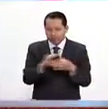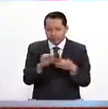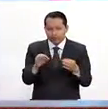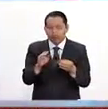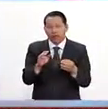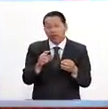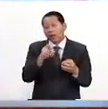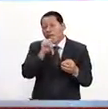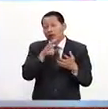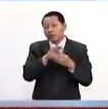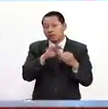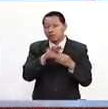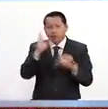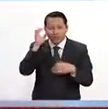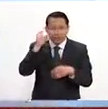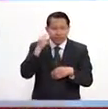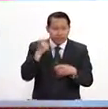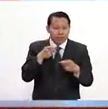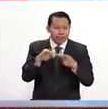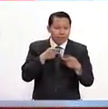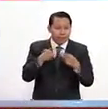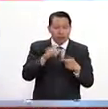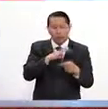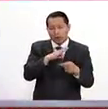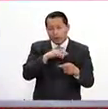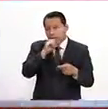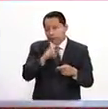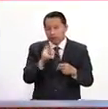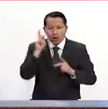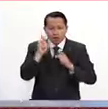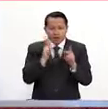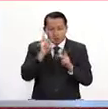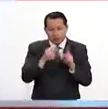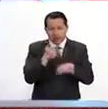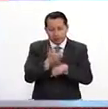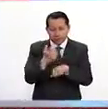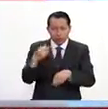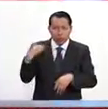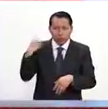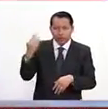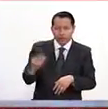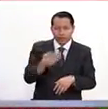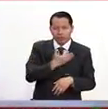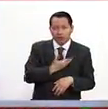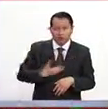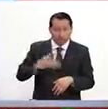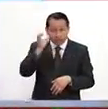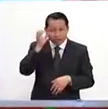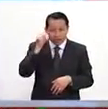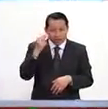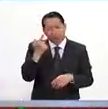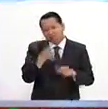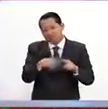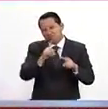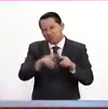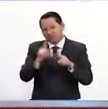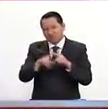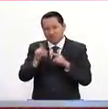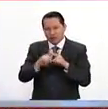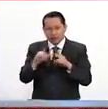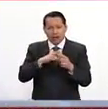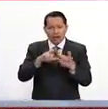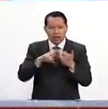hablando también de que China está preparando una visita de Estado a Estados Unidos, a Washington, el presidente de China. En fin, se están reacomodando